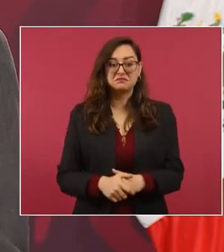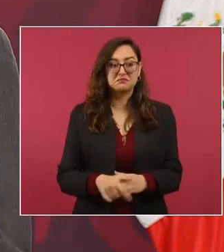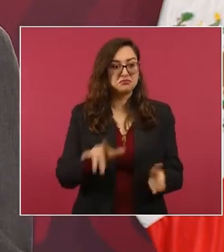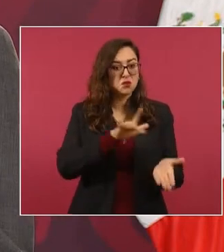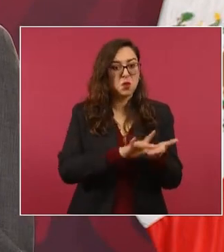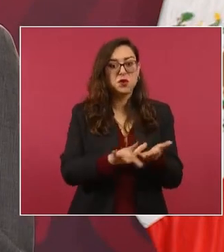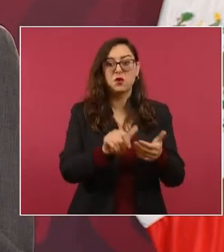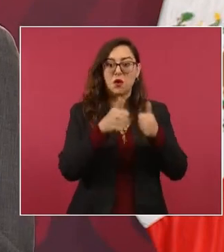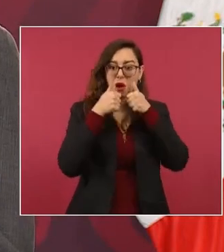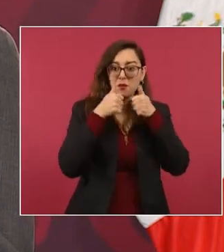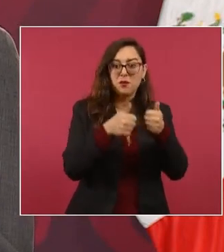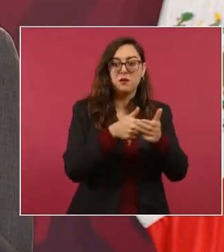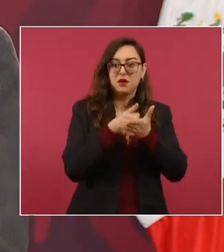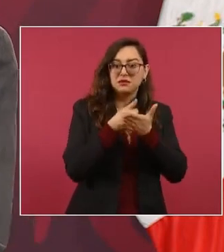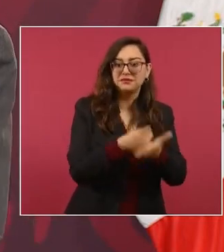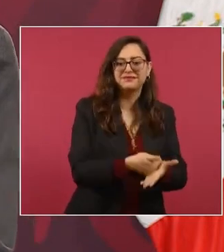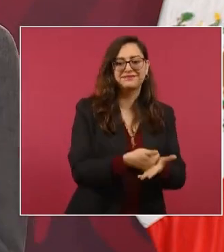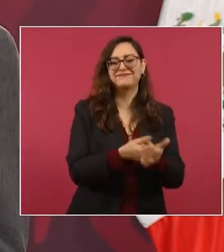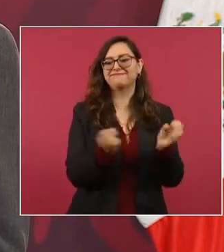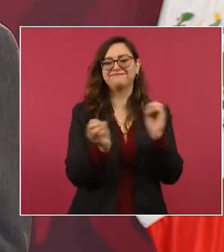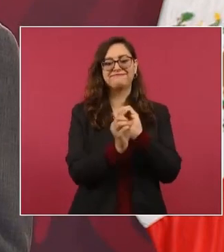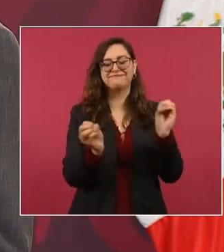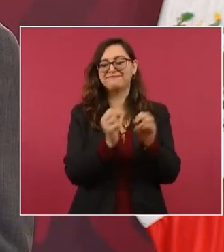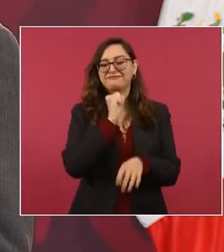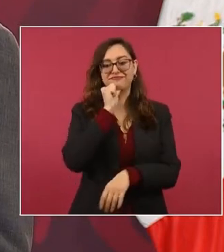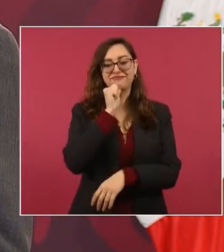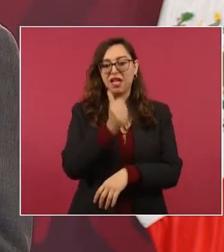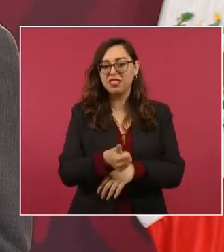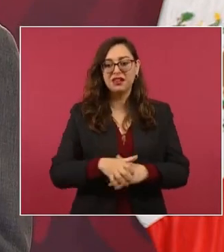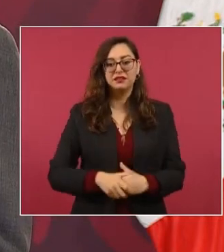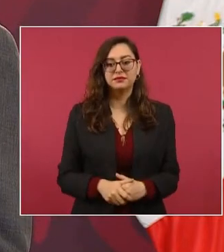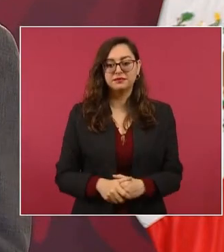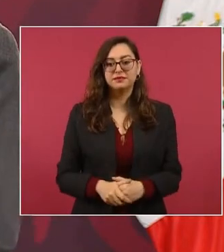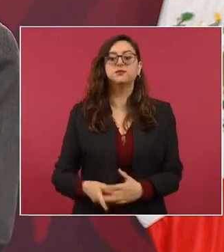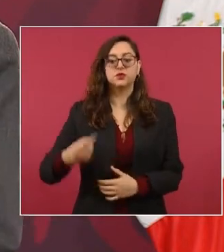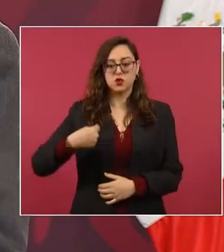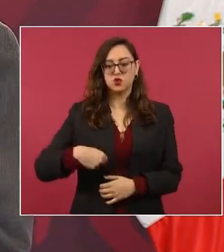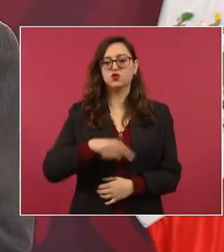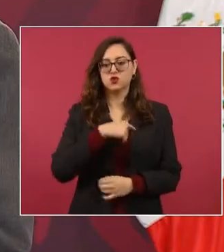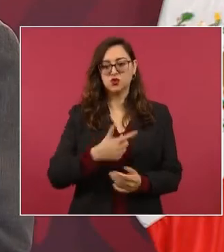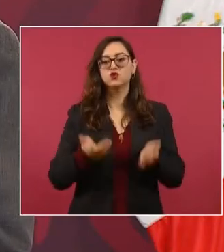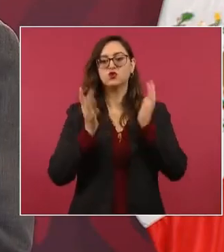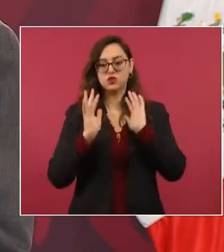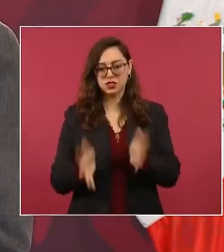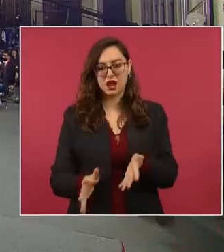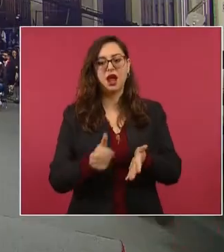ayudado a las familias, como ya se hizo ahora,